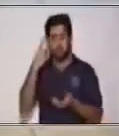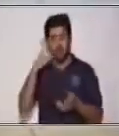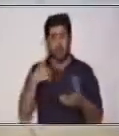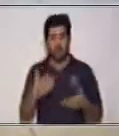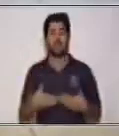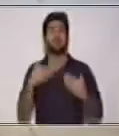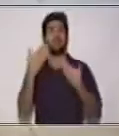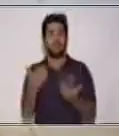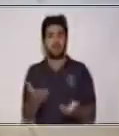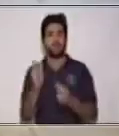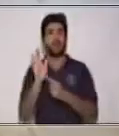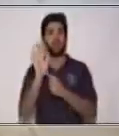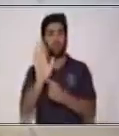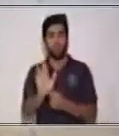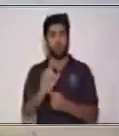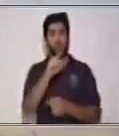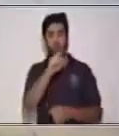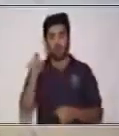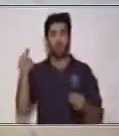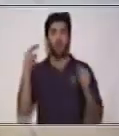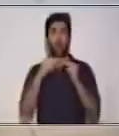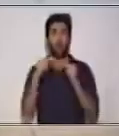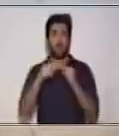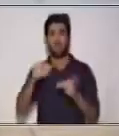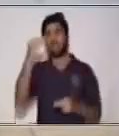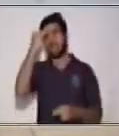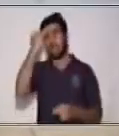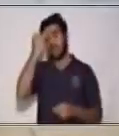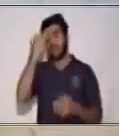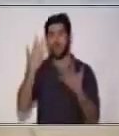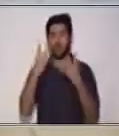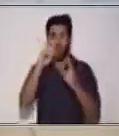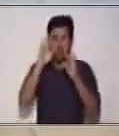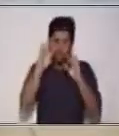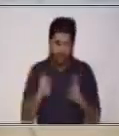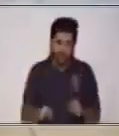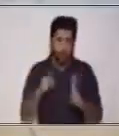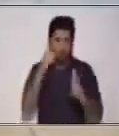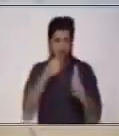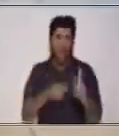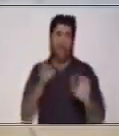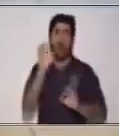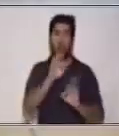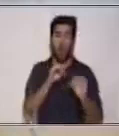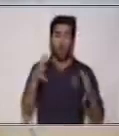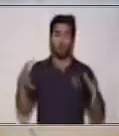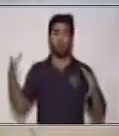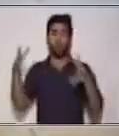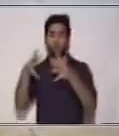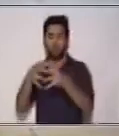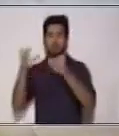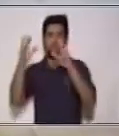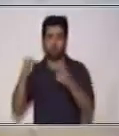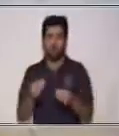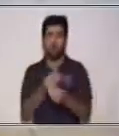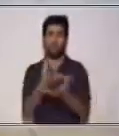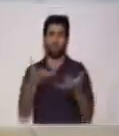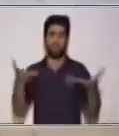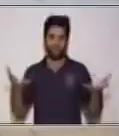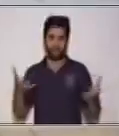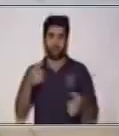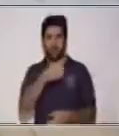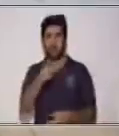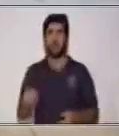a conocer a un lector o a un grupo de lectores. Muy bien, ¿cuál es